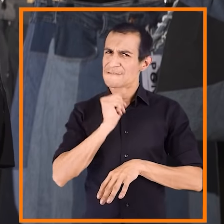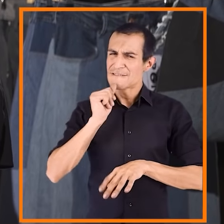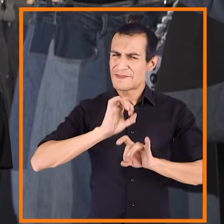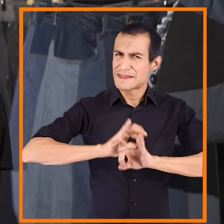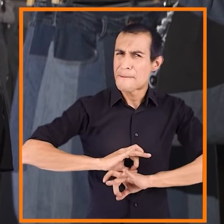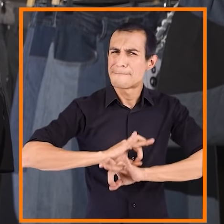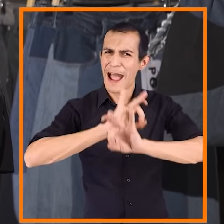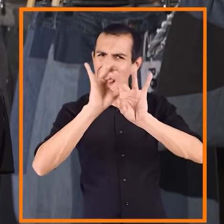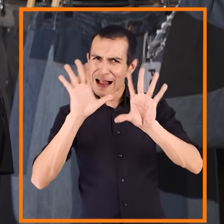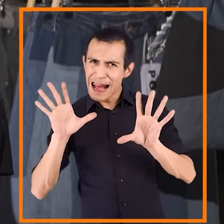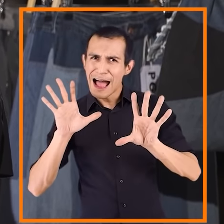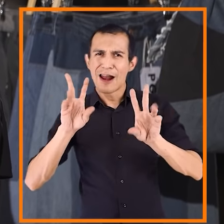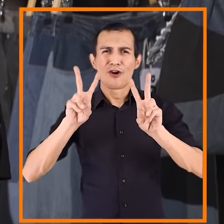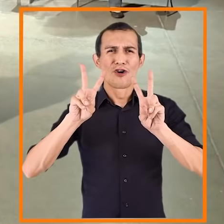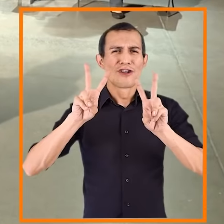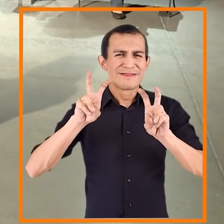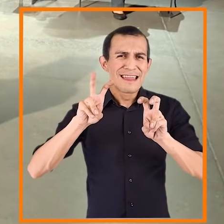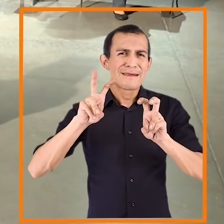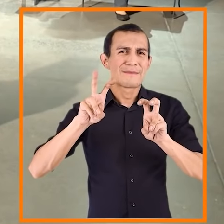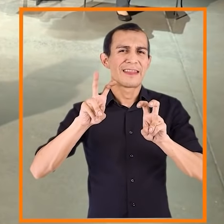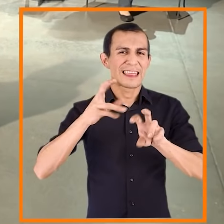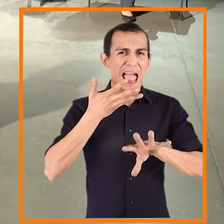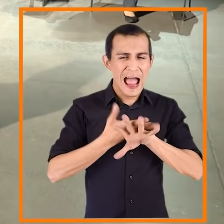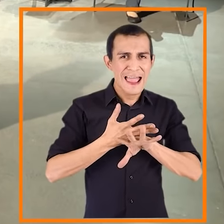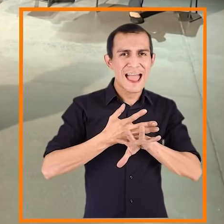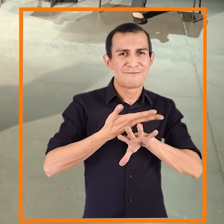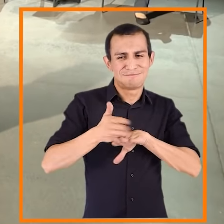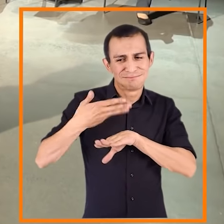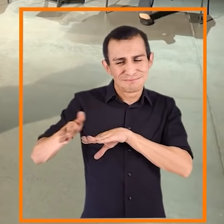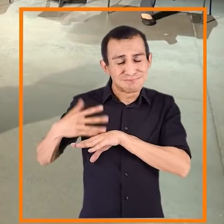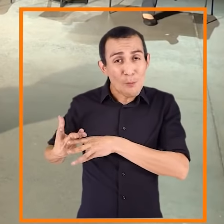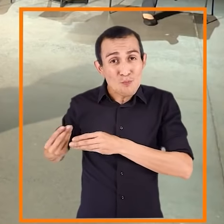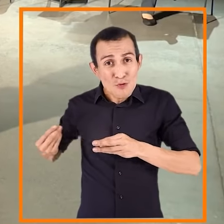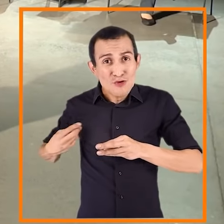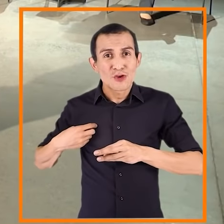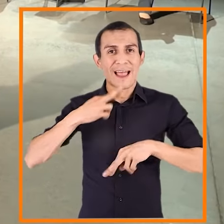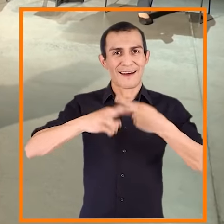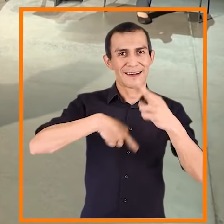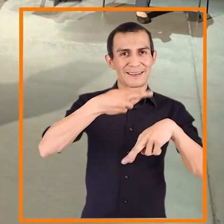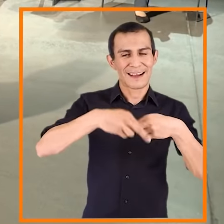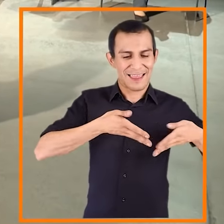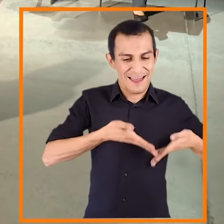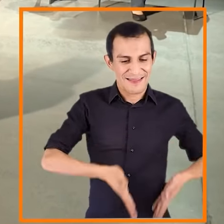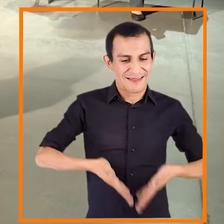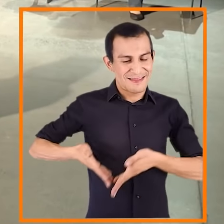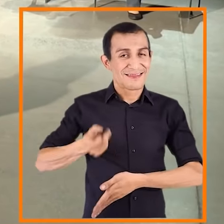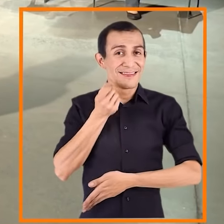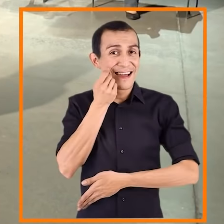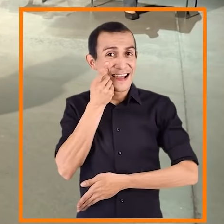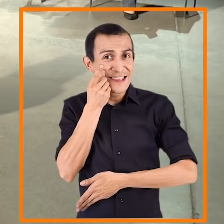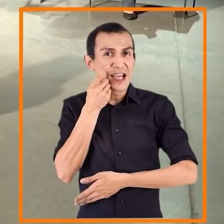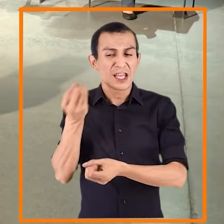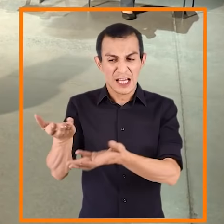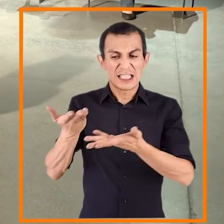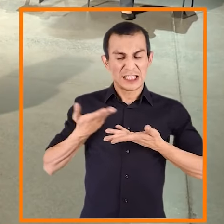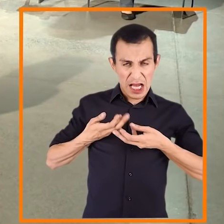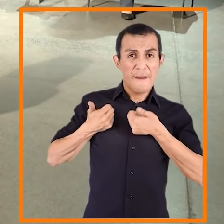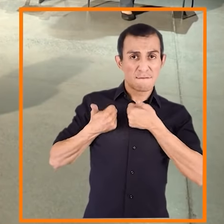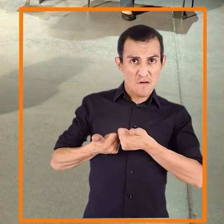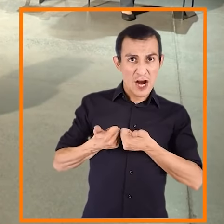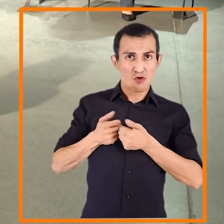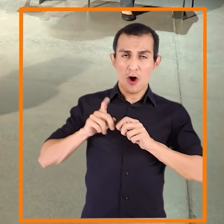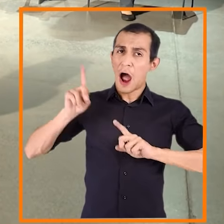tan claramente el tema de la disponibilidad de la materia prima y del reciclaje del jean, que llegue en